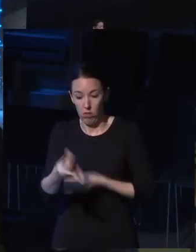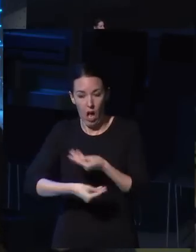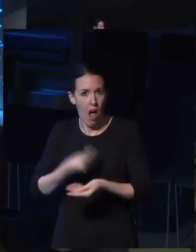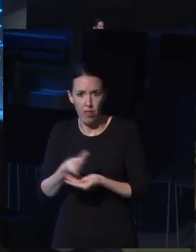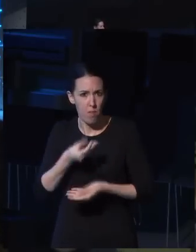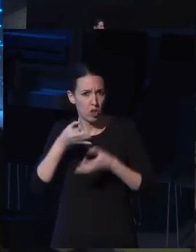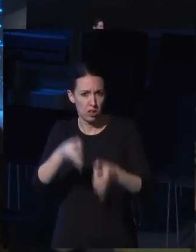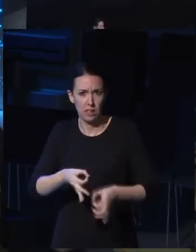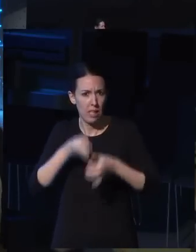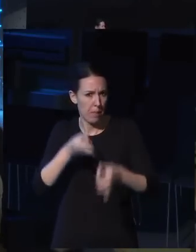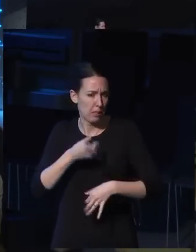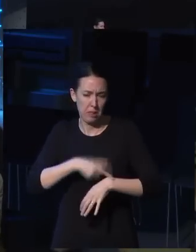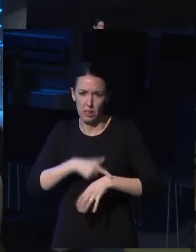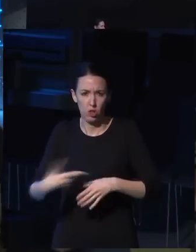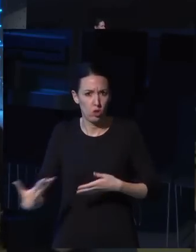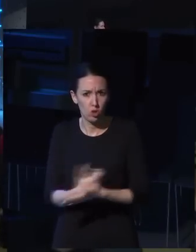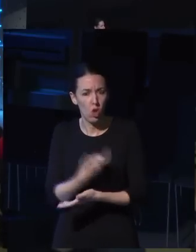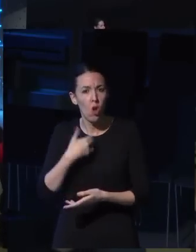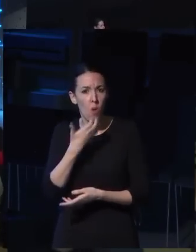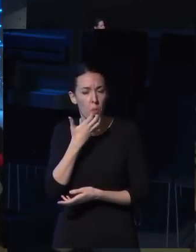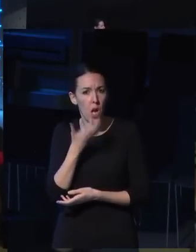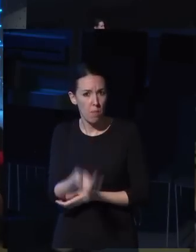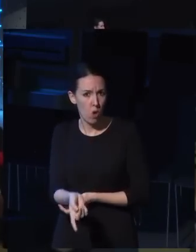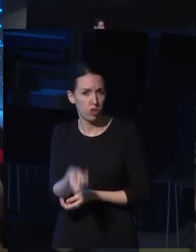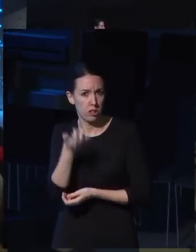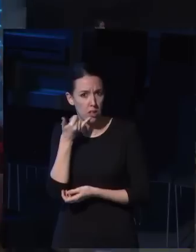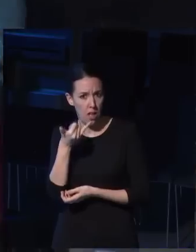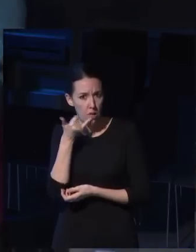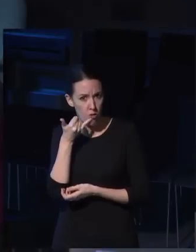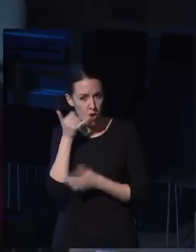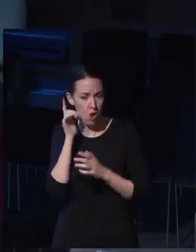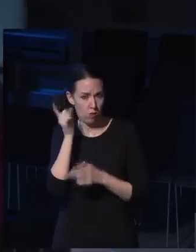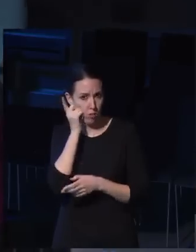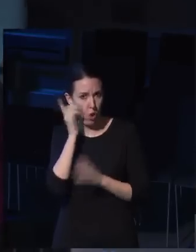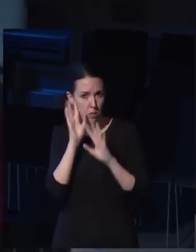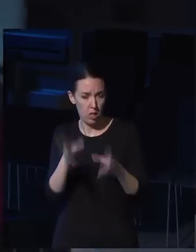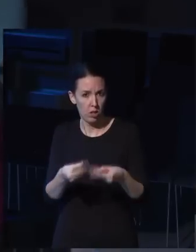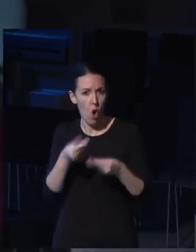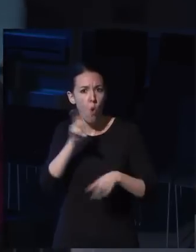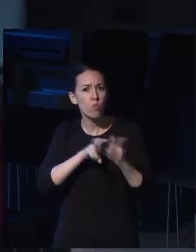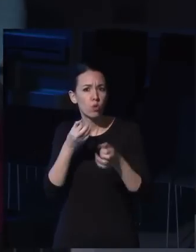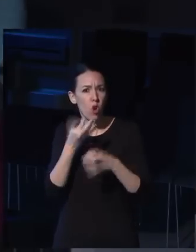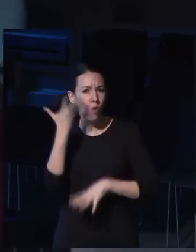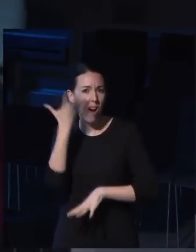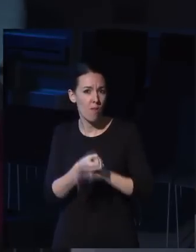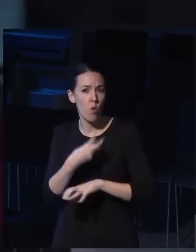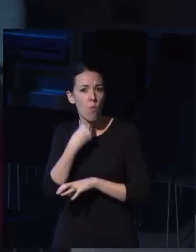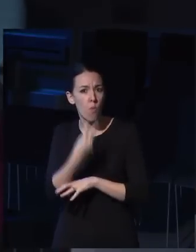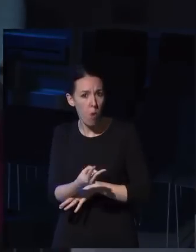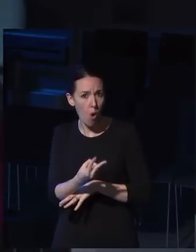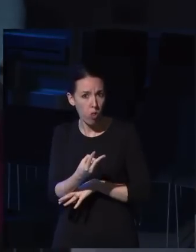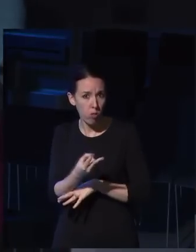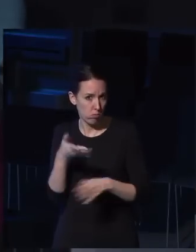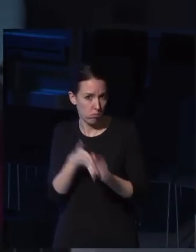en todo momento. Yo agarro el teléfono, busco mi nota de voz, busco un